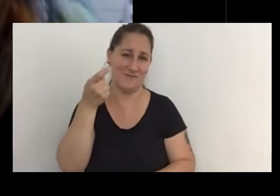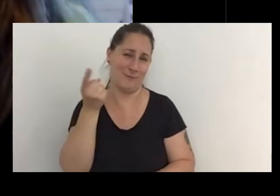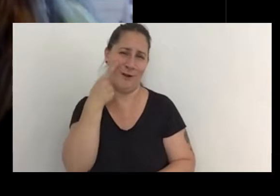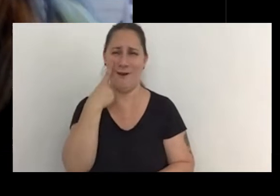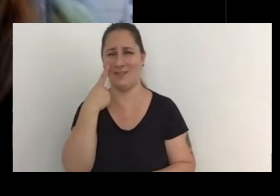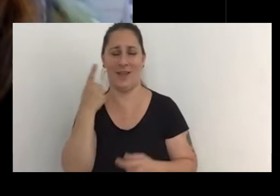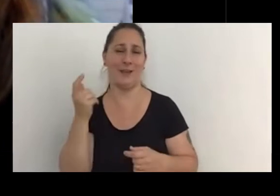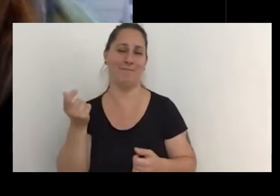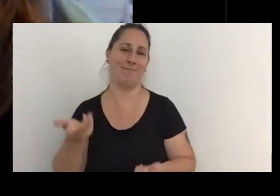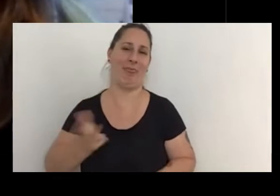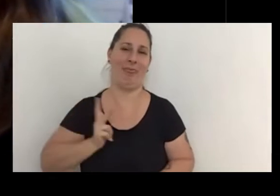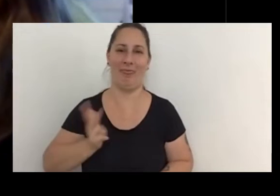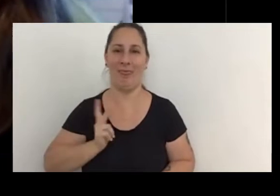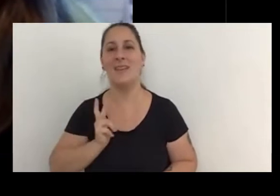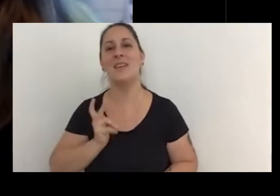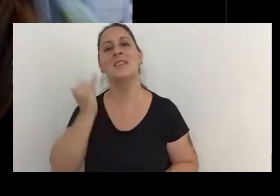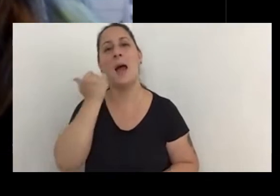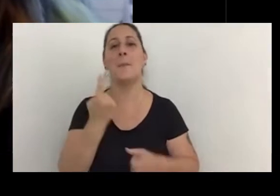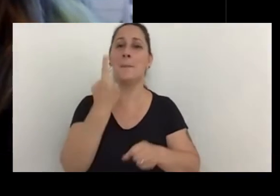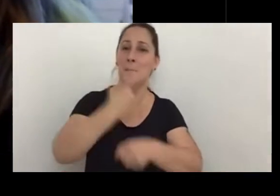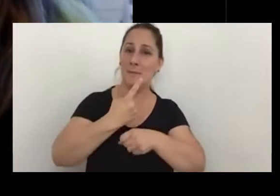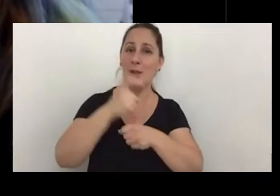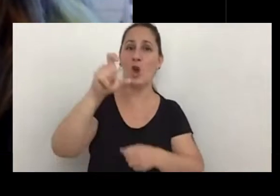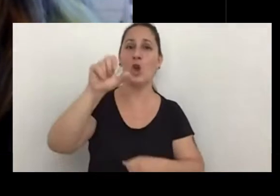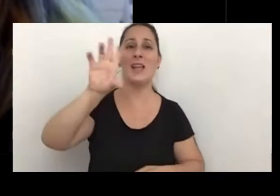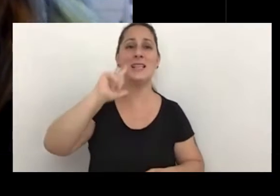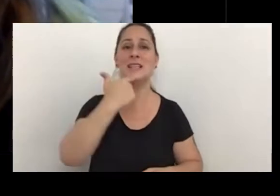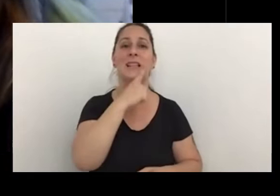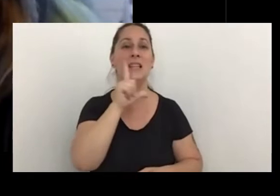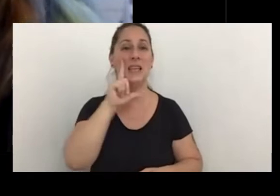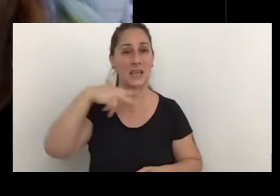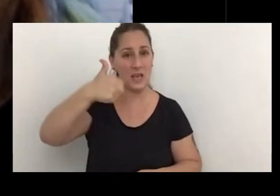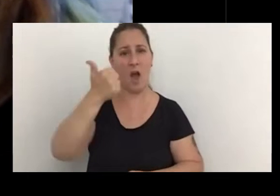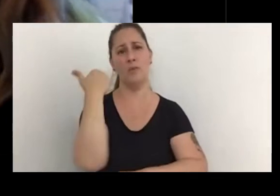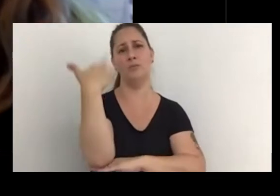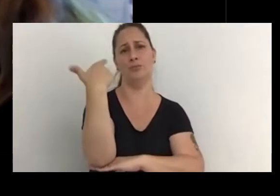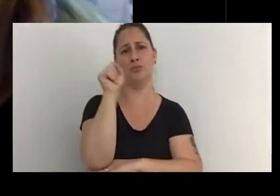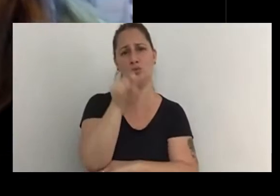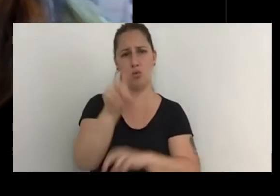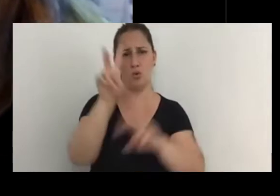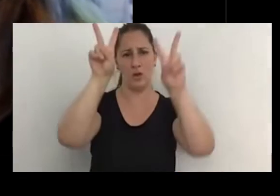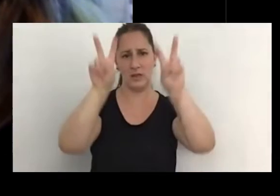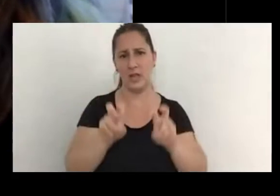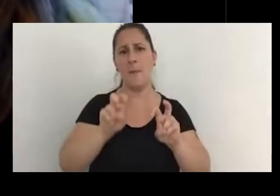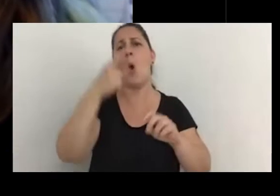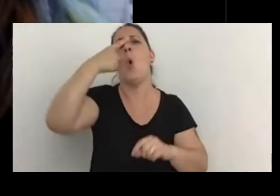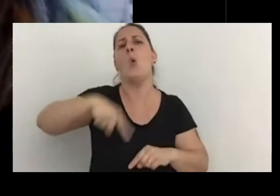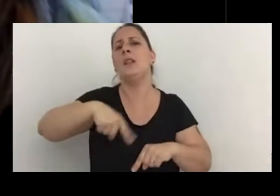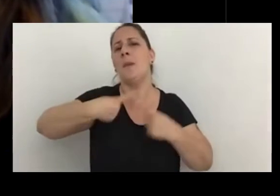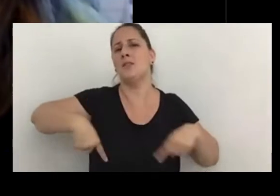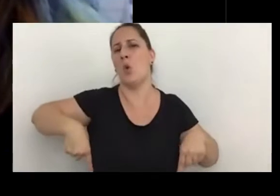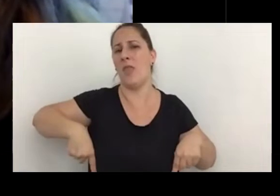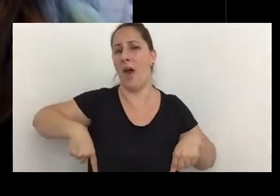cómo trabajamos. Primero Cristina va a exponer sobre el tema que les comenté, todas las últimas novedades que encontremos.